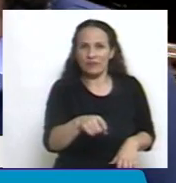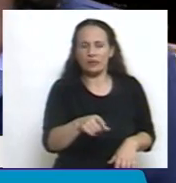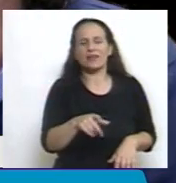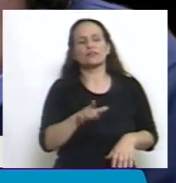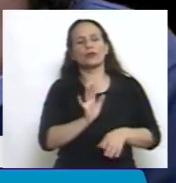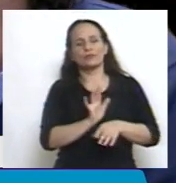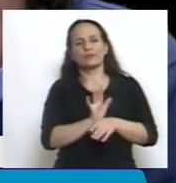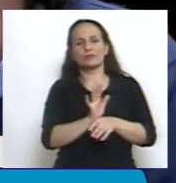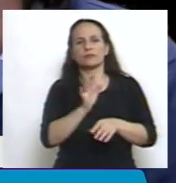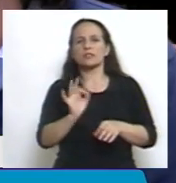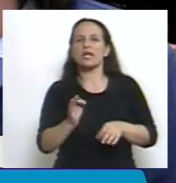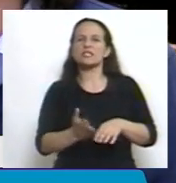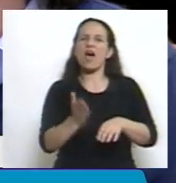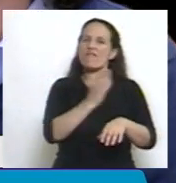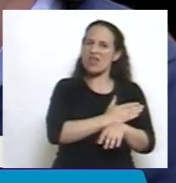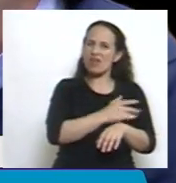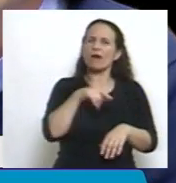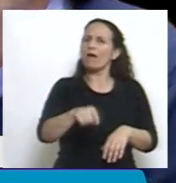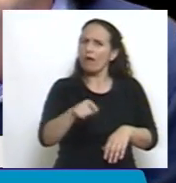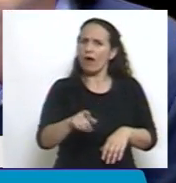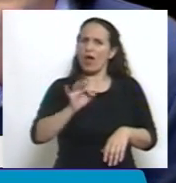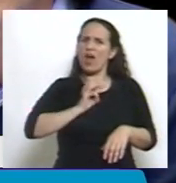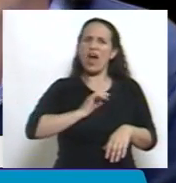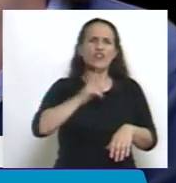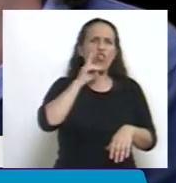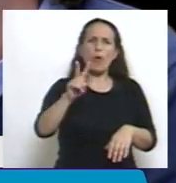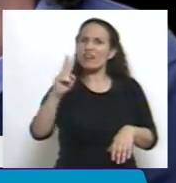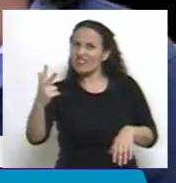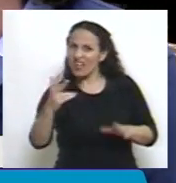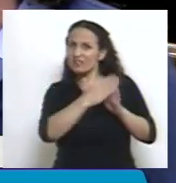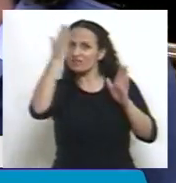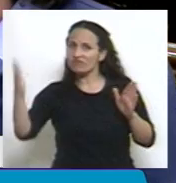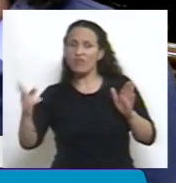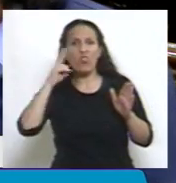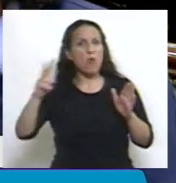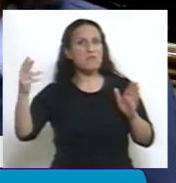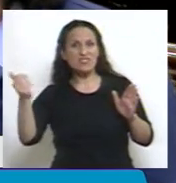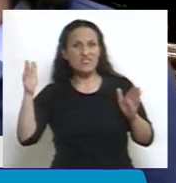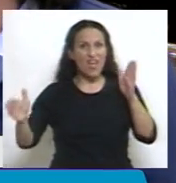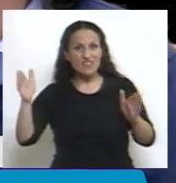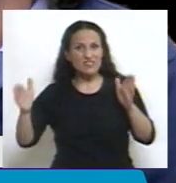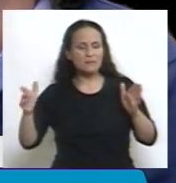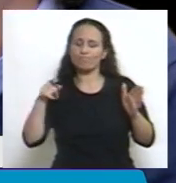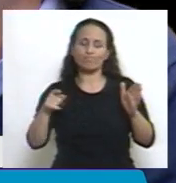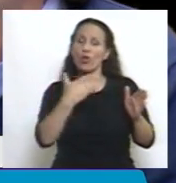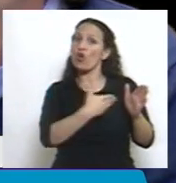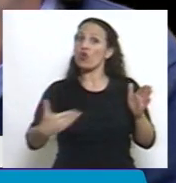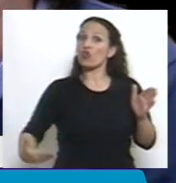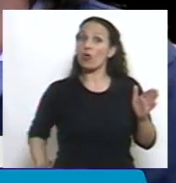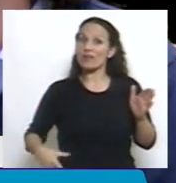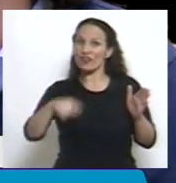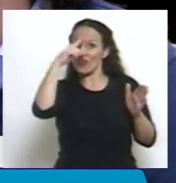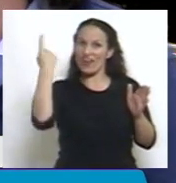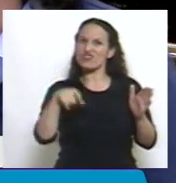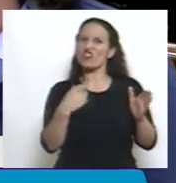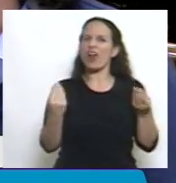esto, en los primeros años del año 2003 hasta el 2006, lo que hacía el gobierno nacional es subestimar